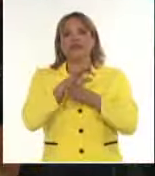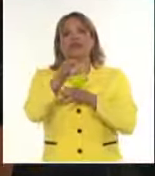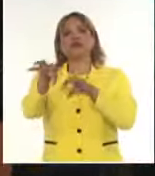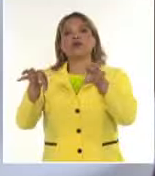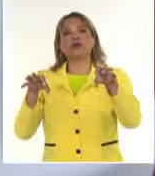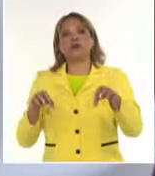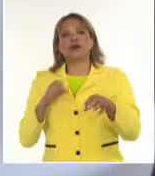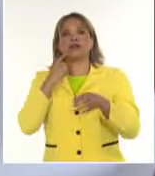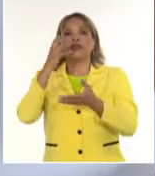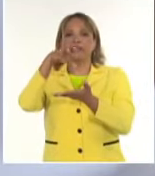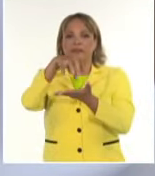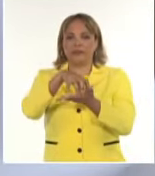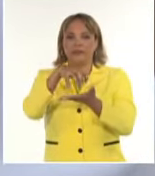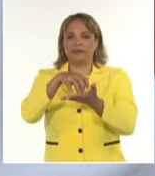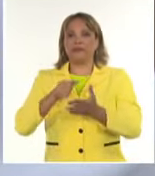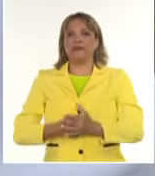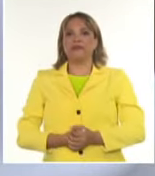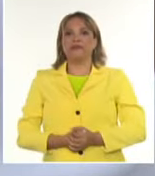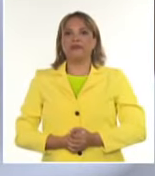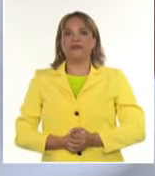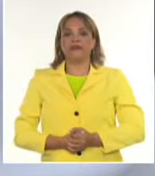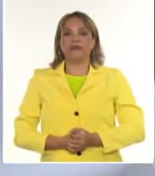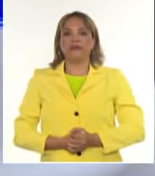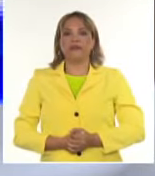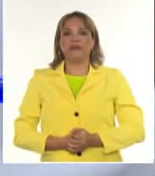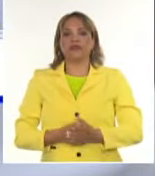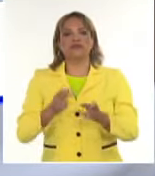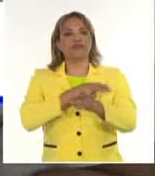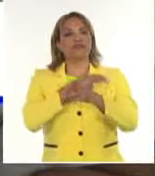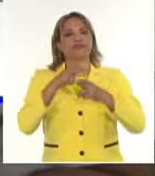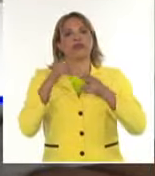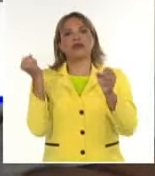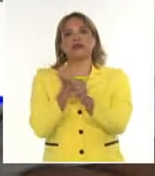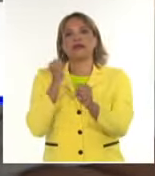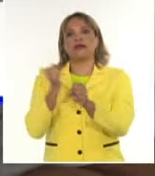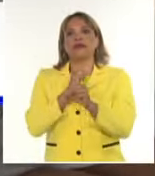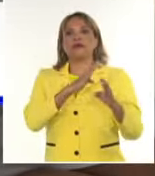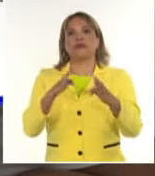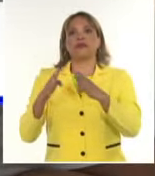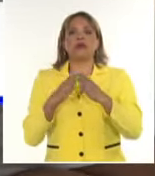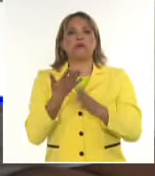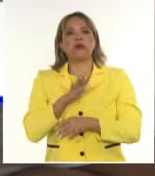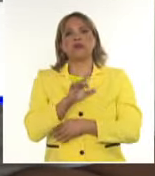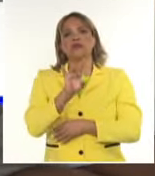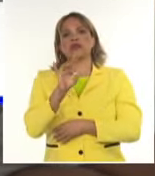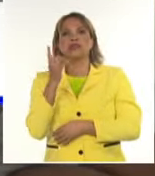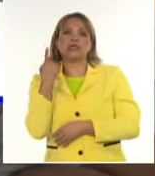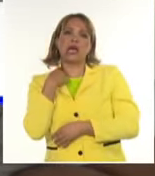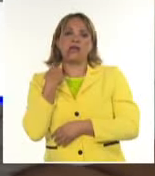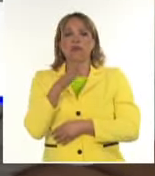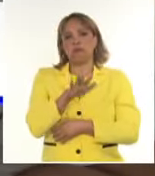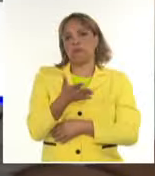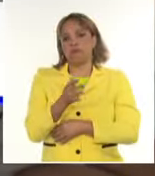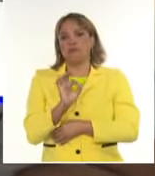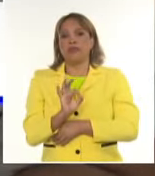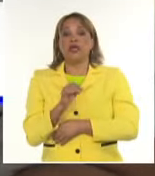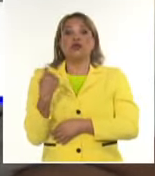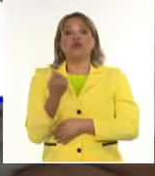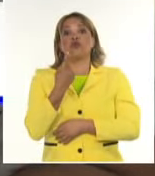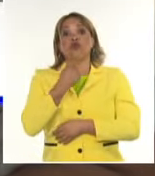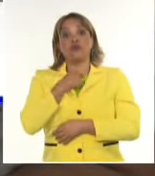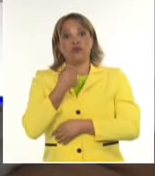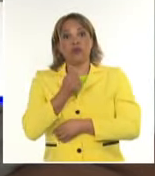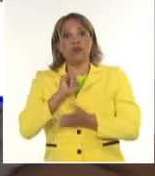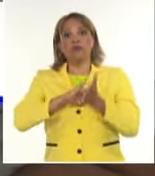de la ciudad. Que la editorial tiene una trayectoria de trabajo comunitario desde hace más de 15 años aproximadamente. Nosotras tenemos un proyecto